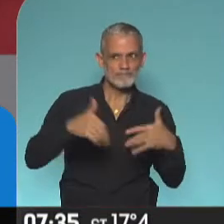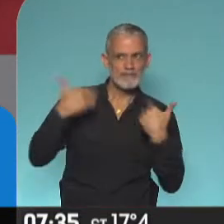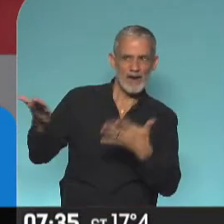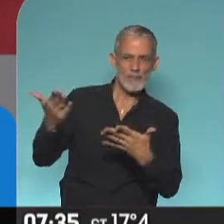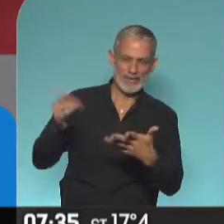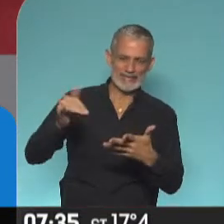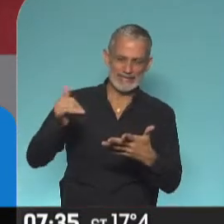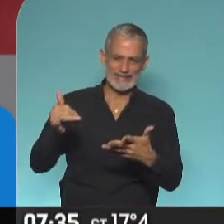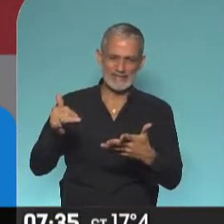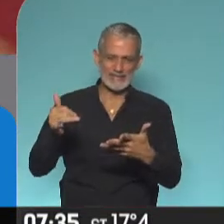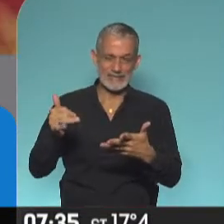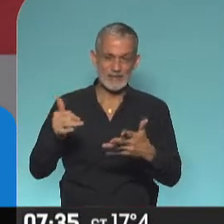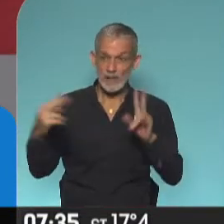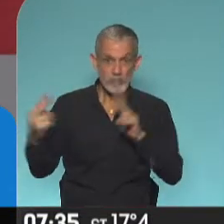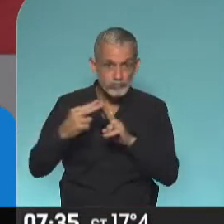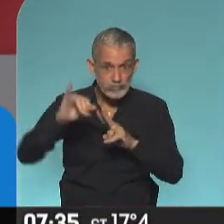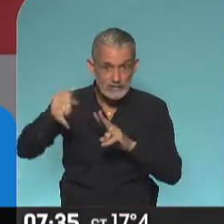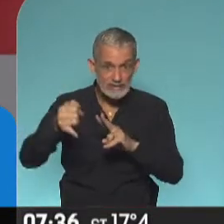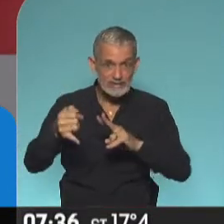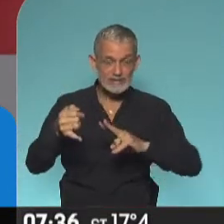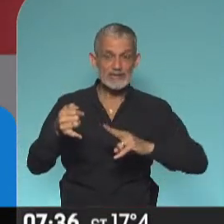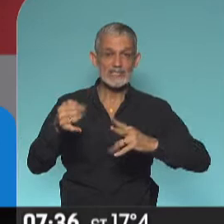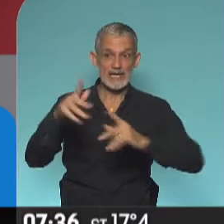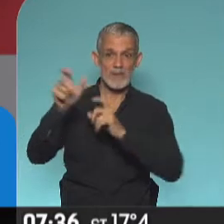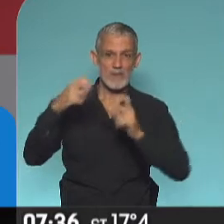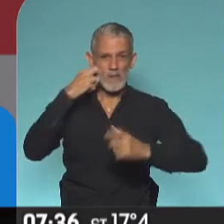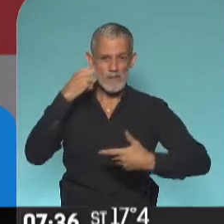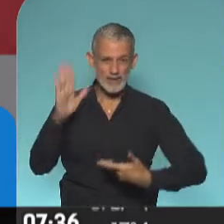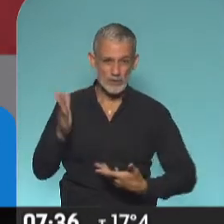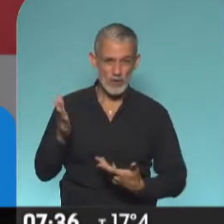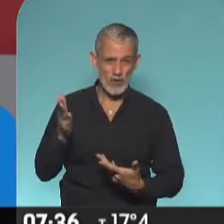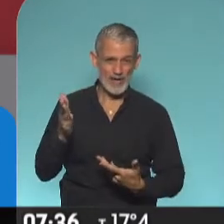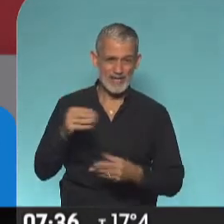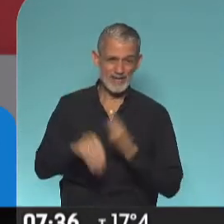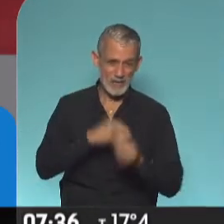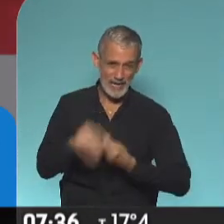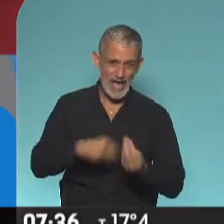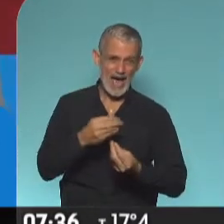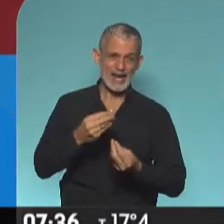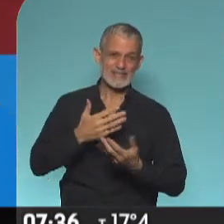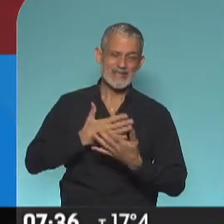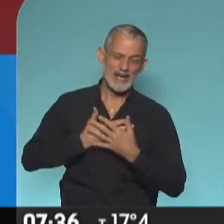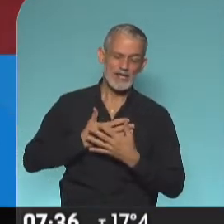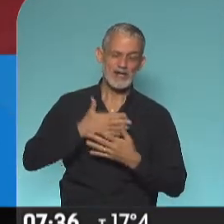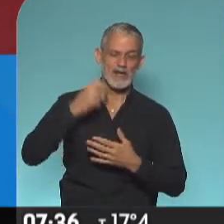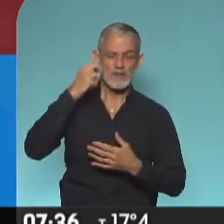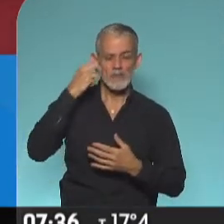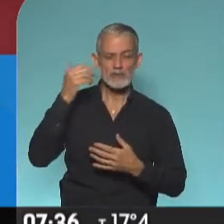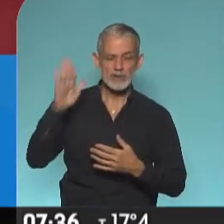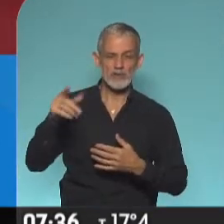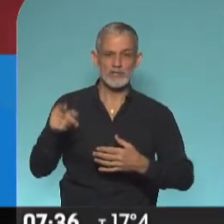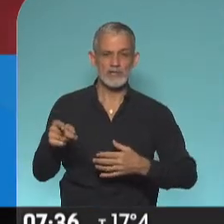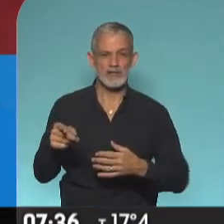no dejar de ver a nuestras personas mayores, a nuestras queridas personas